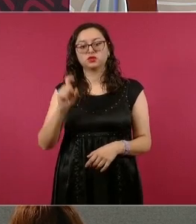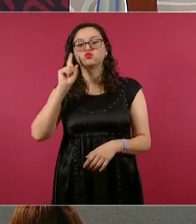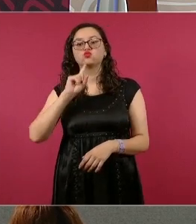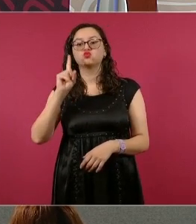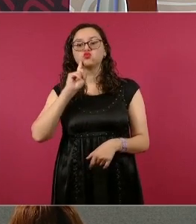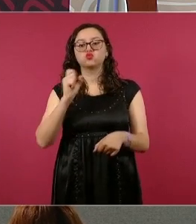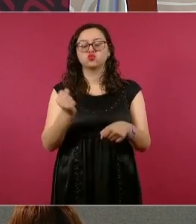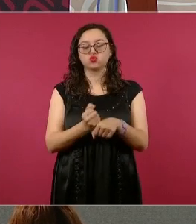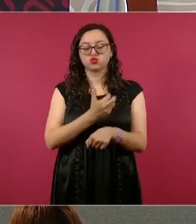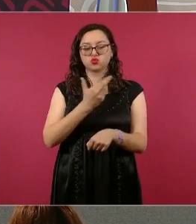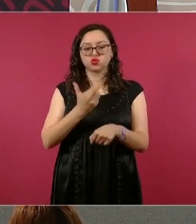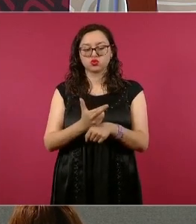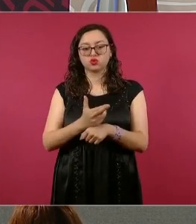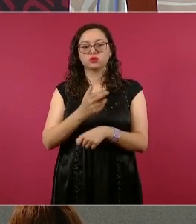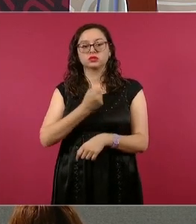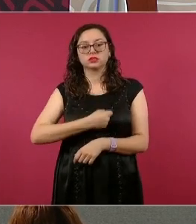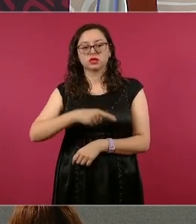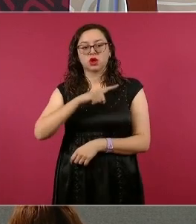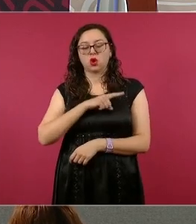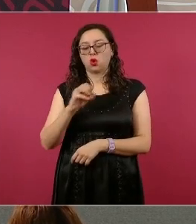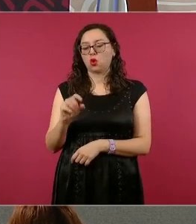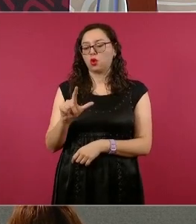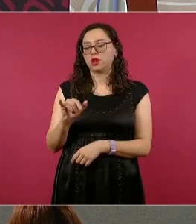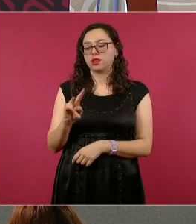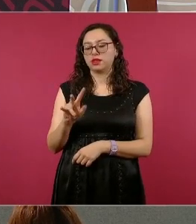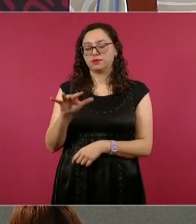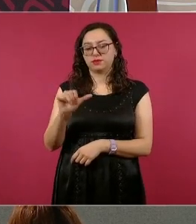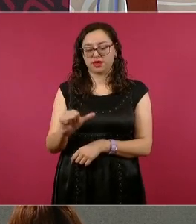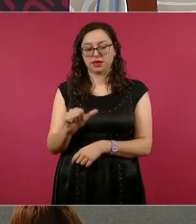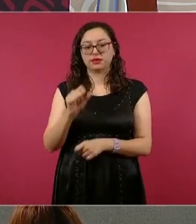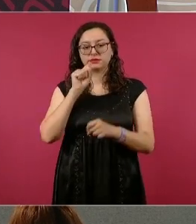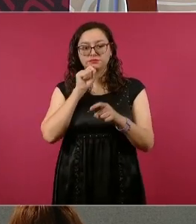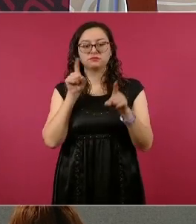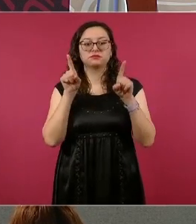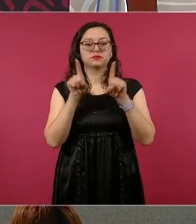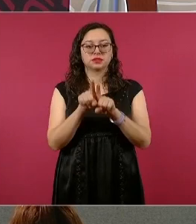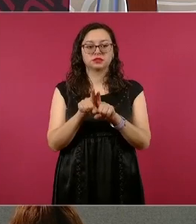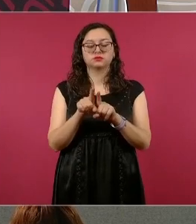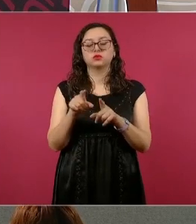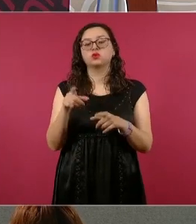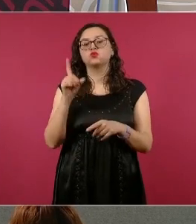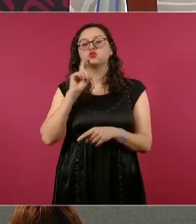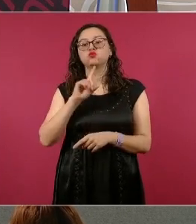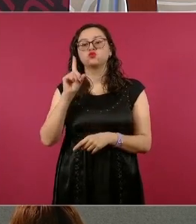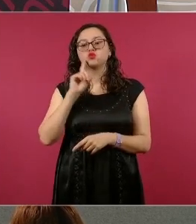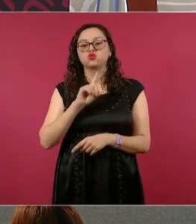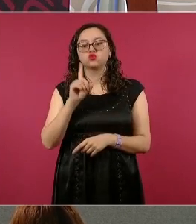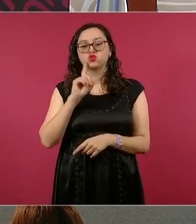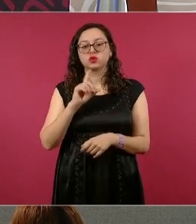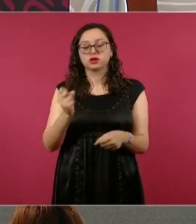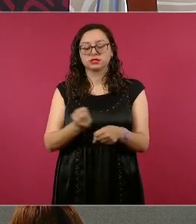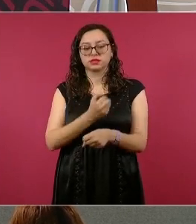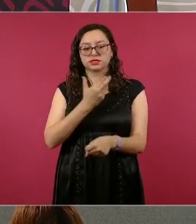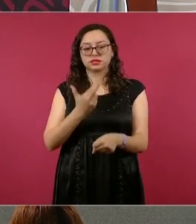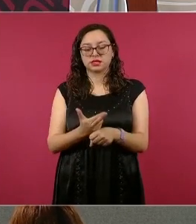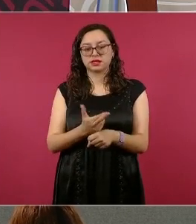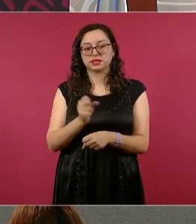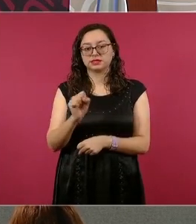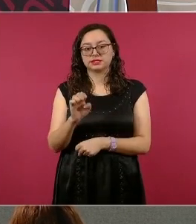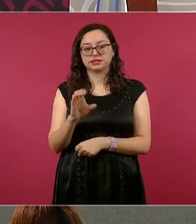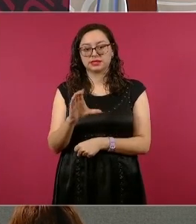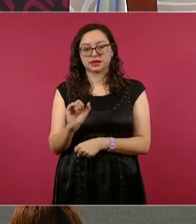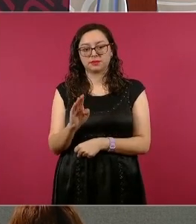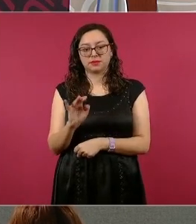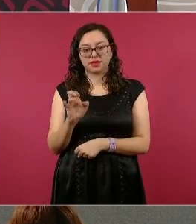Bienestar, José Ábalos Bracho, y la secretaria de Salud, Olivia López Arellano, además de Stephanie Correa, de la Secretaría de Bienestar. Adelante, por